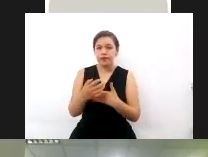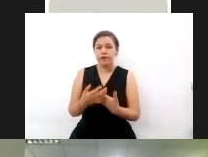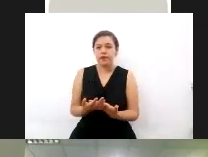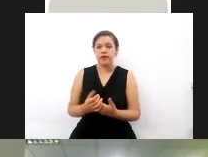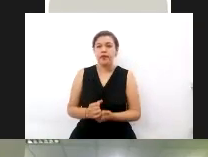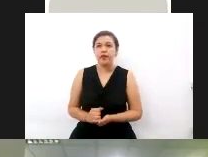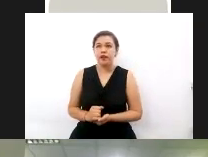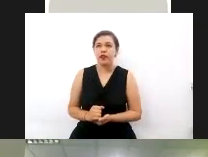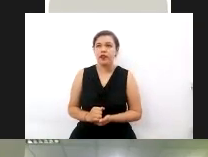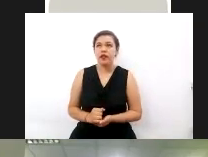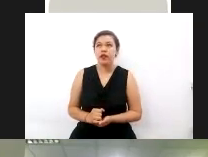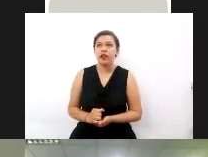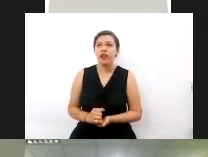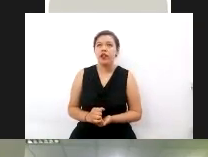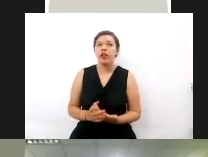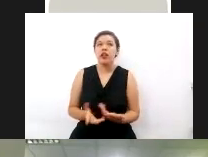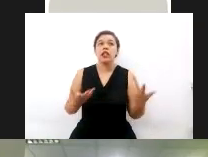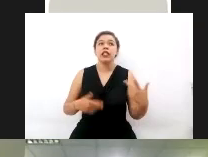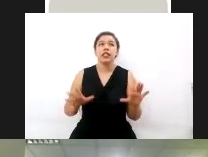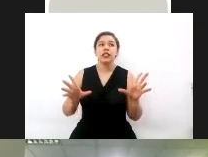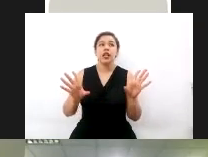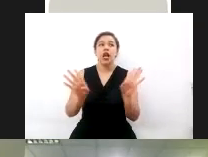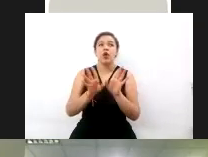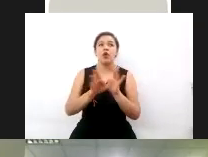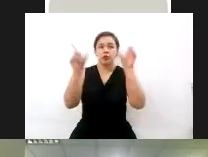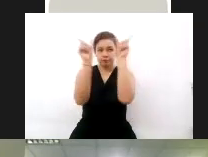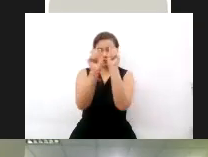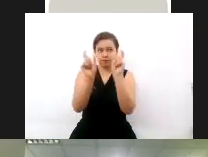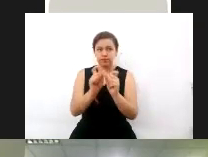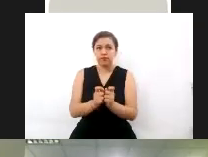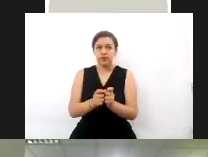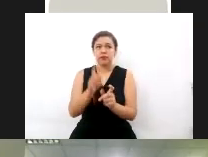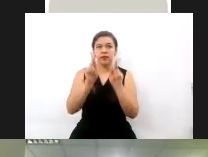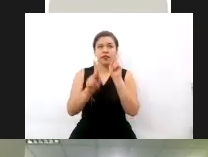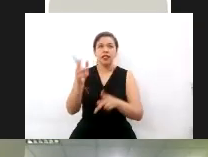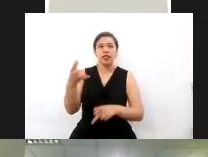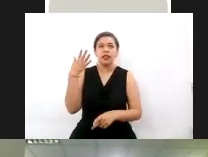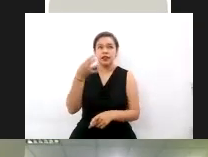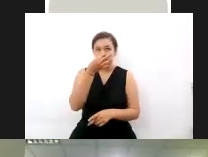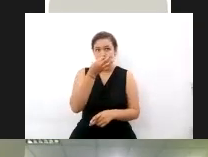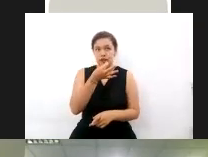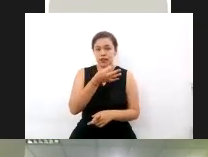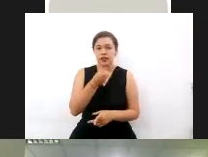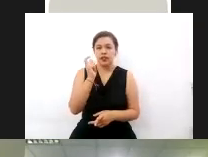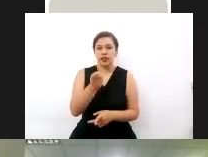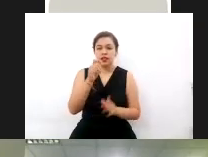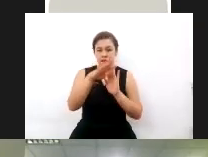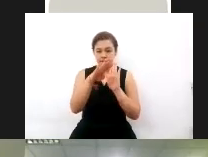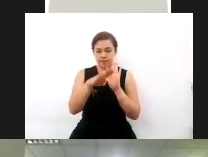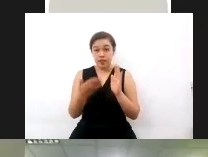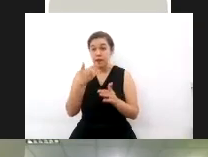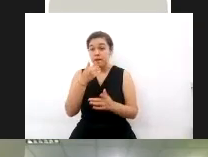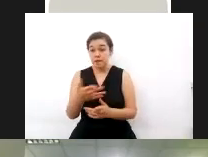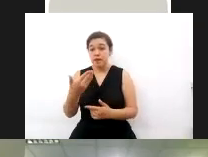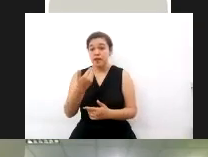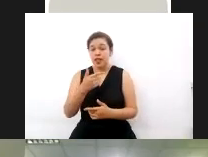básicamente esto es el resumen de todo lo que acabamos de hablar. Vamos a garantizar que esta infraestructura esté en condiciones óptimas